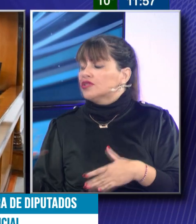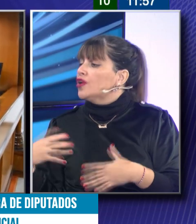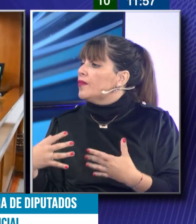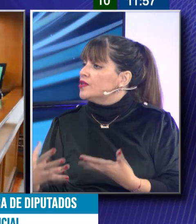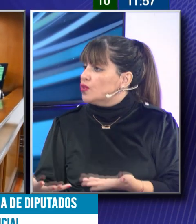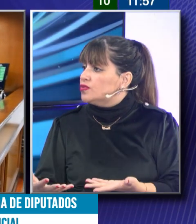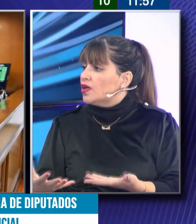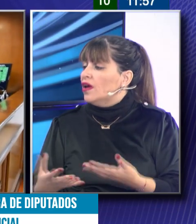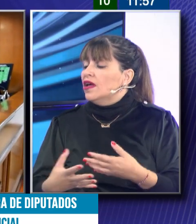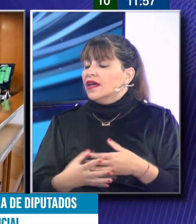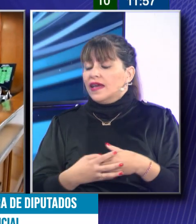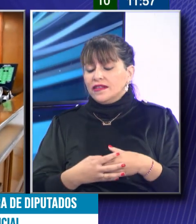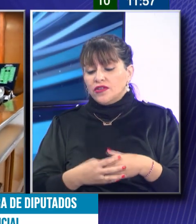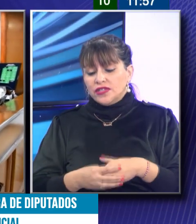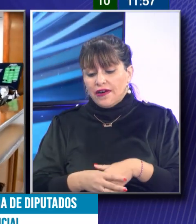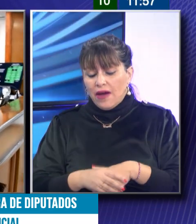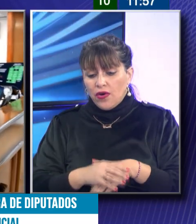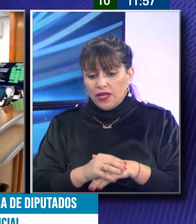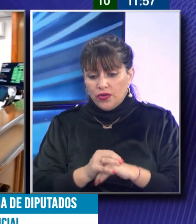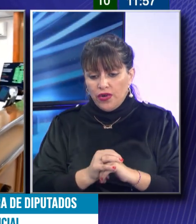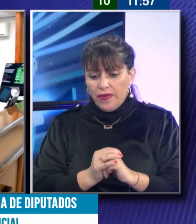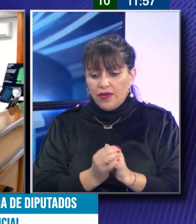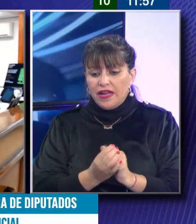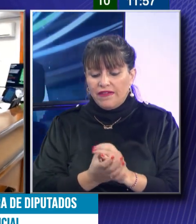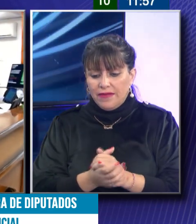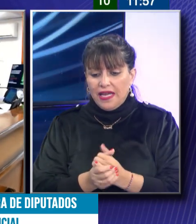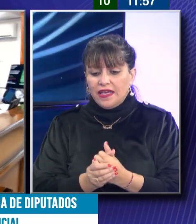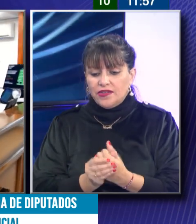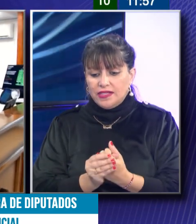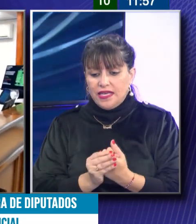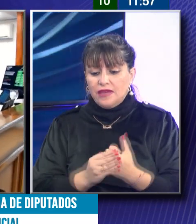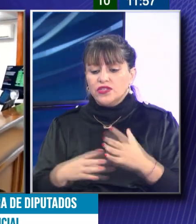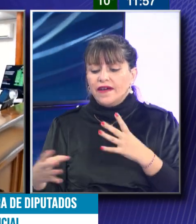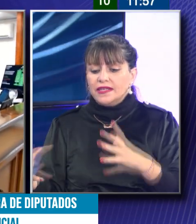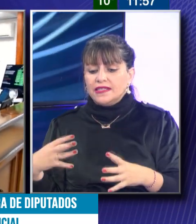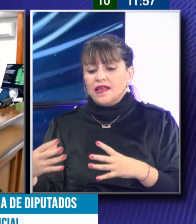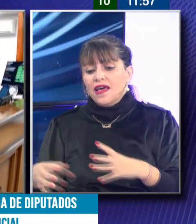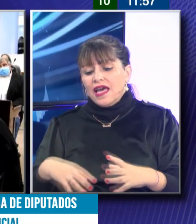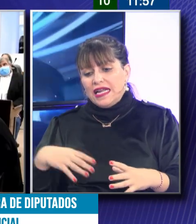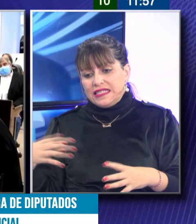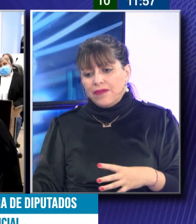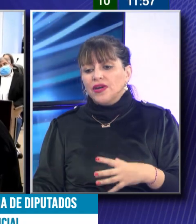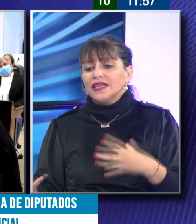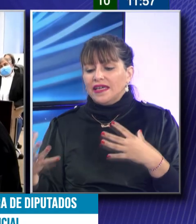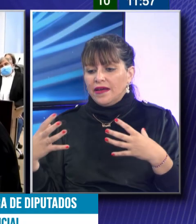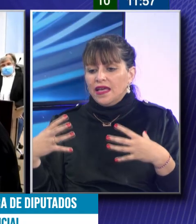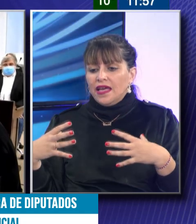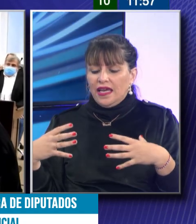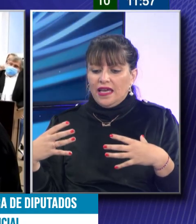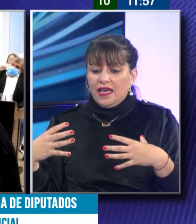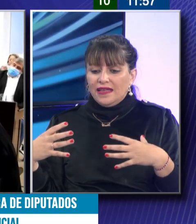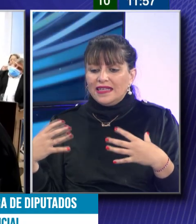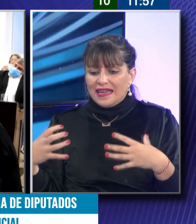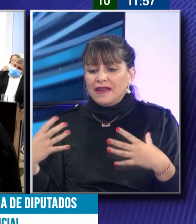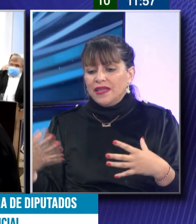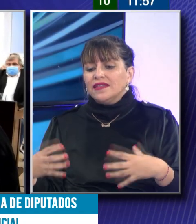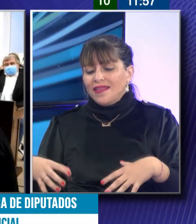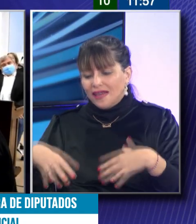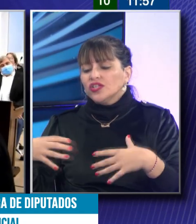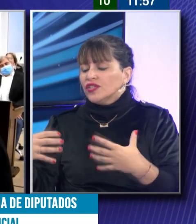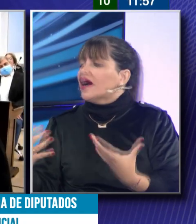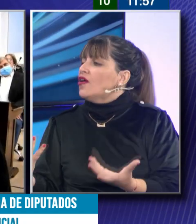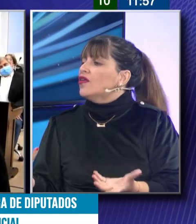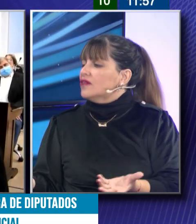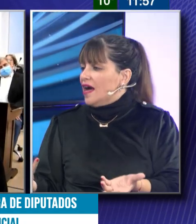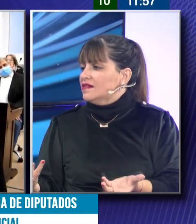del diagnóstico presunto, que esto lo trabajamos con algunos médicos y las familias que nos decían que muchas veces el tiempo hasta que realmente